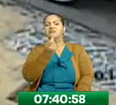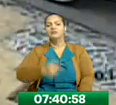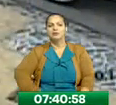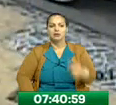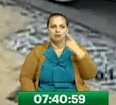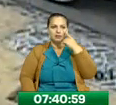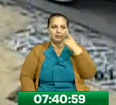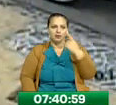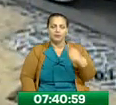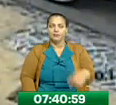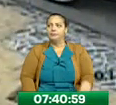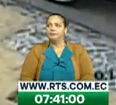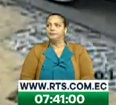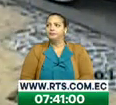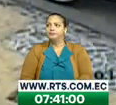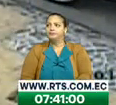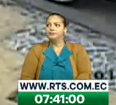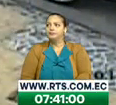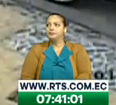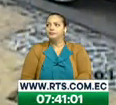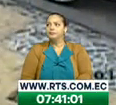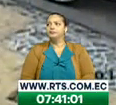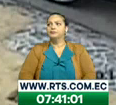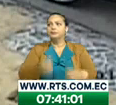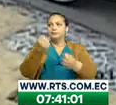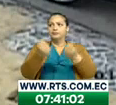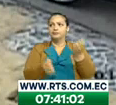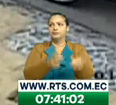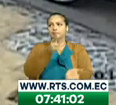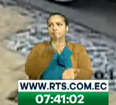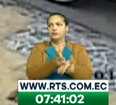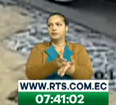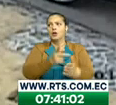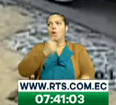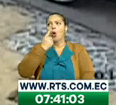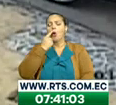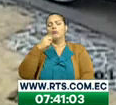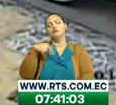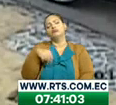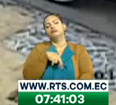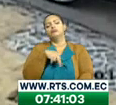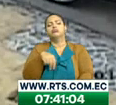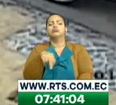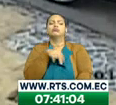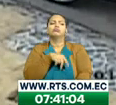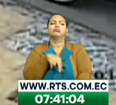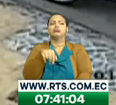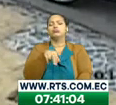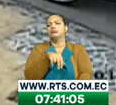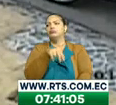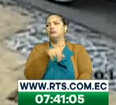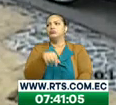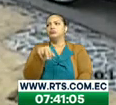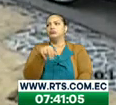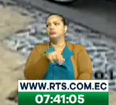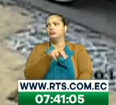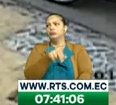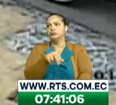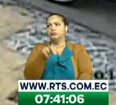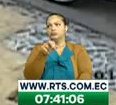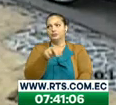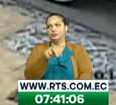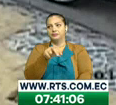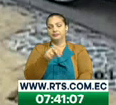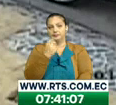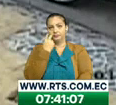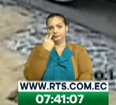En el momento nadie lo vio. En el sector solo estaban los vehículos estacionados y este peatón que